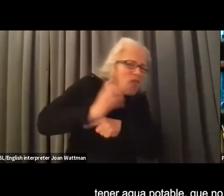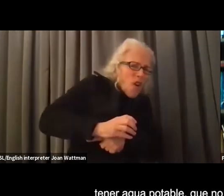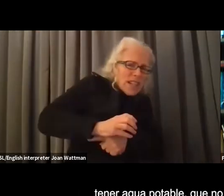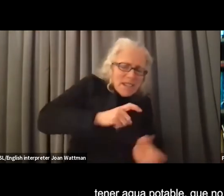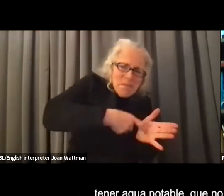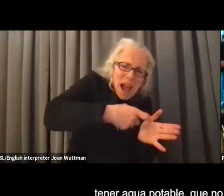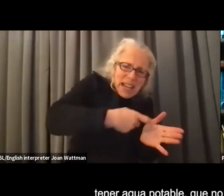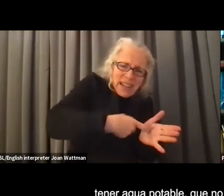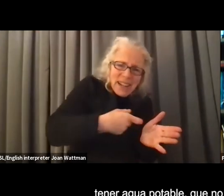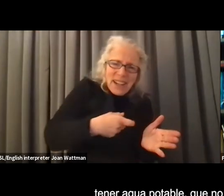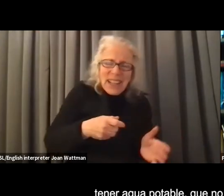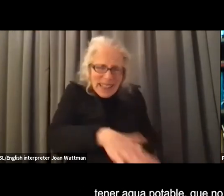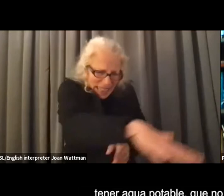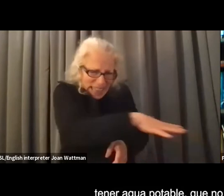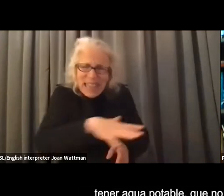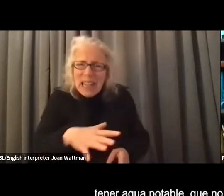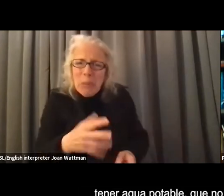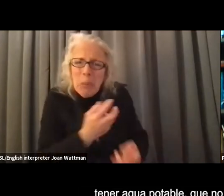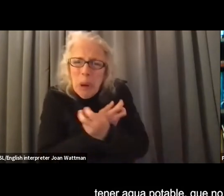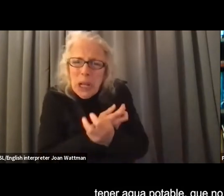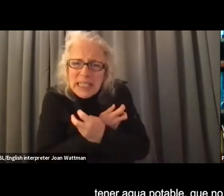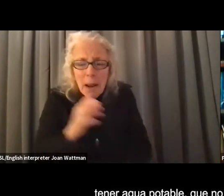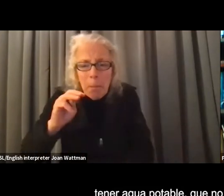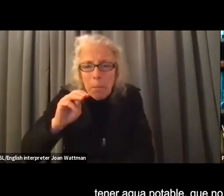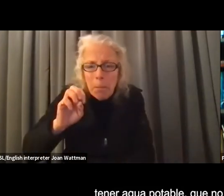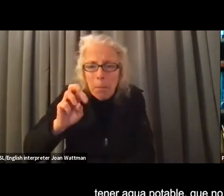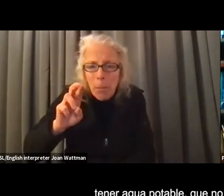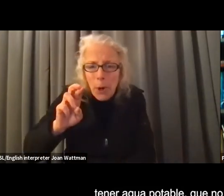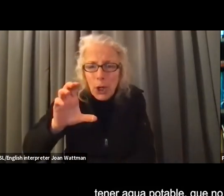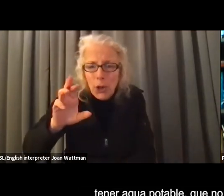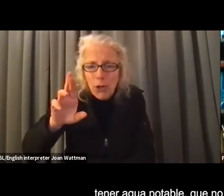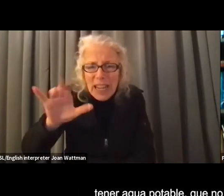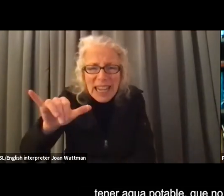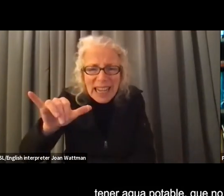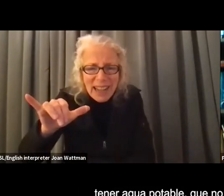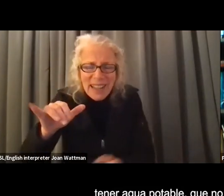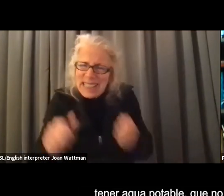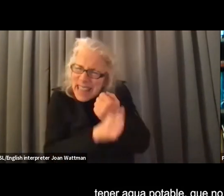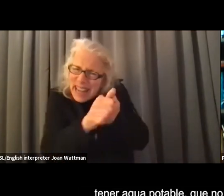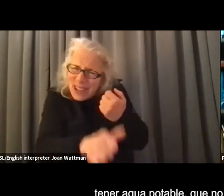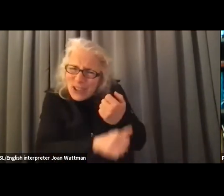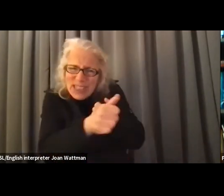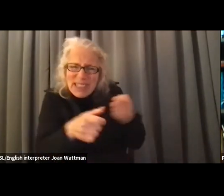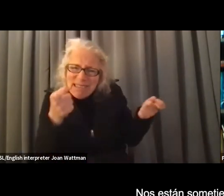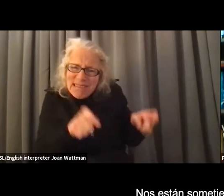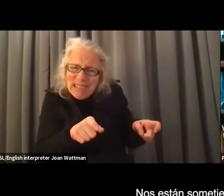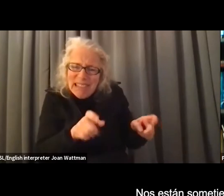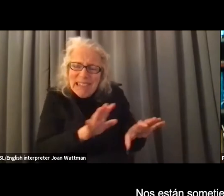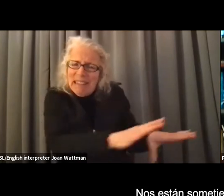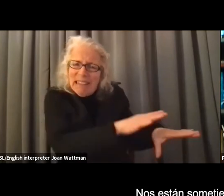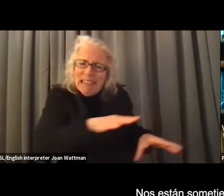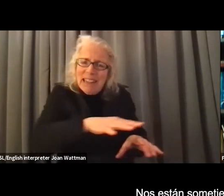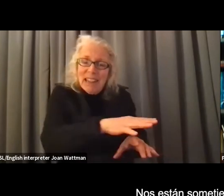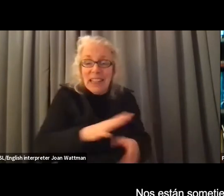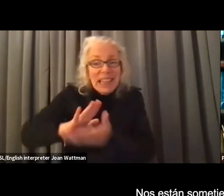agua potable, que no nos permite tener acceso a salud, que no nos permite tener acceso a educación. Nos